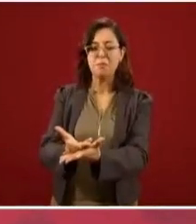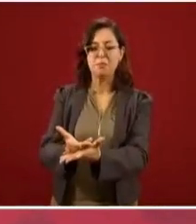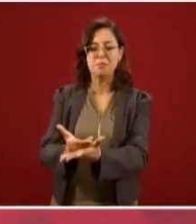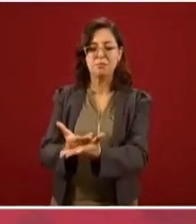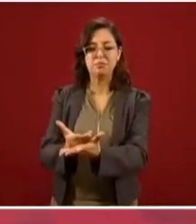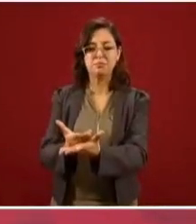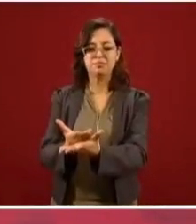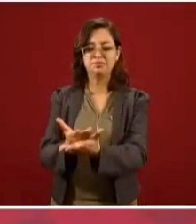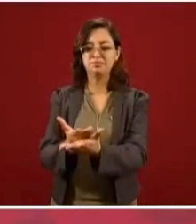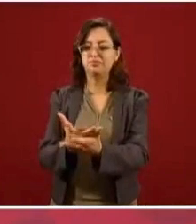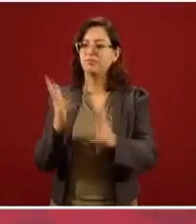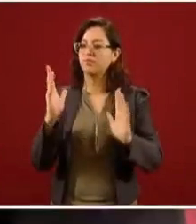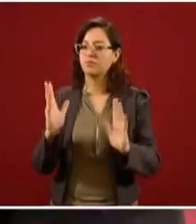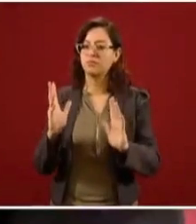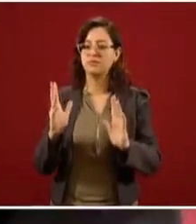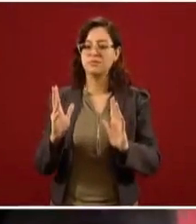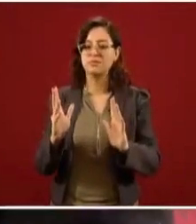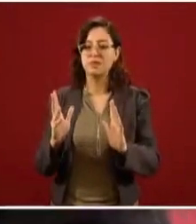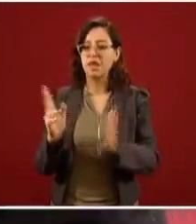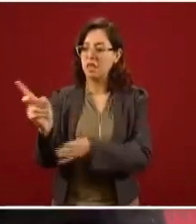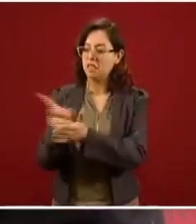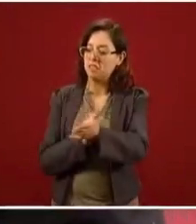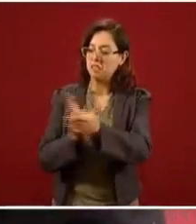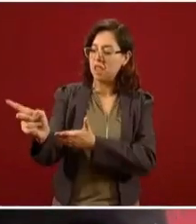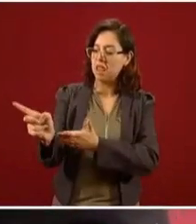donde se iban a cancelar todos los derechos.